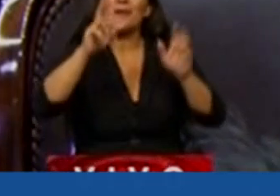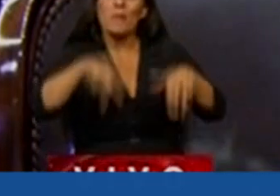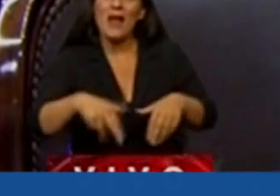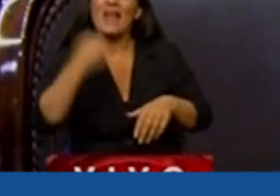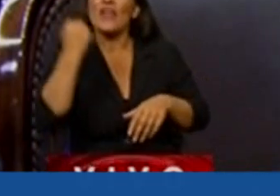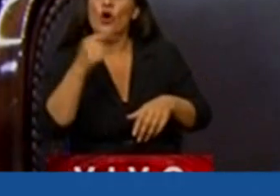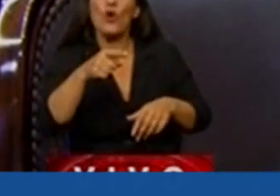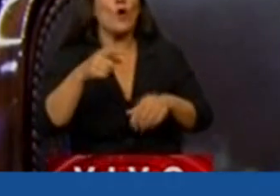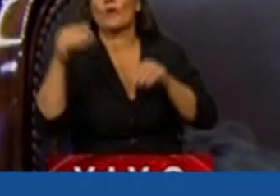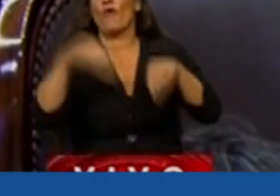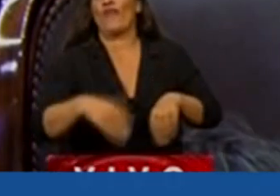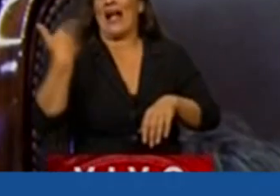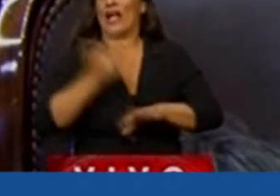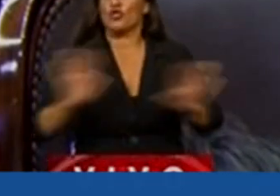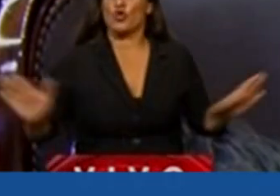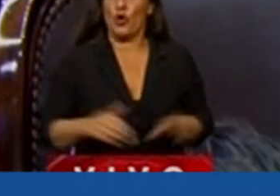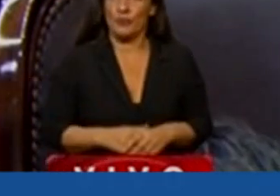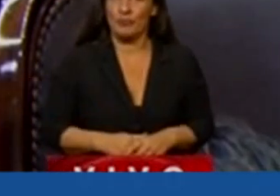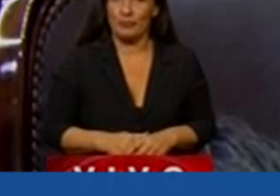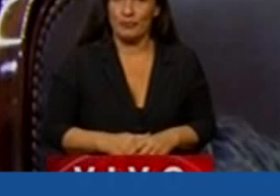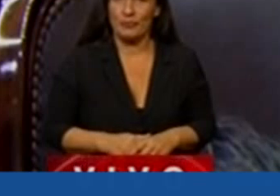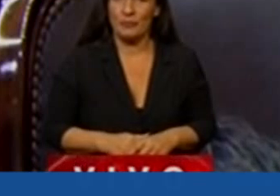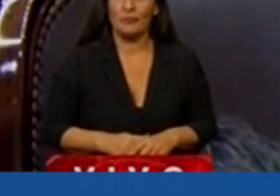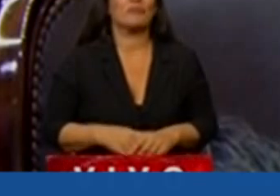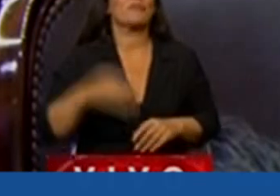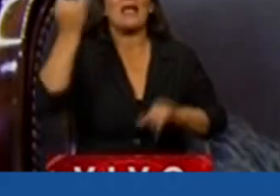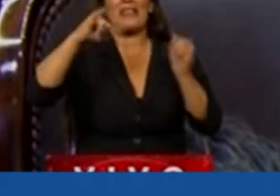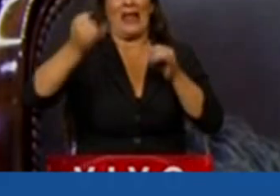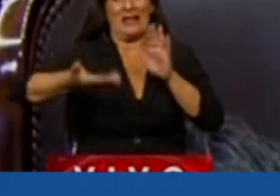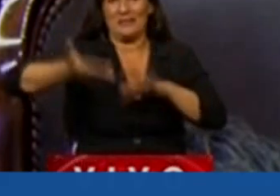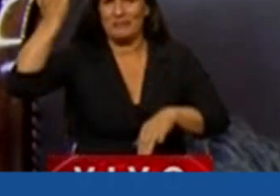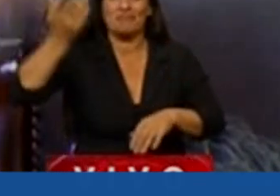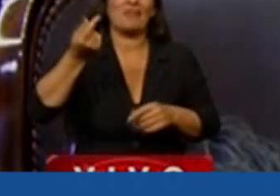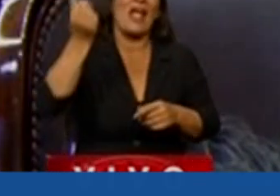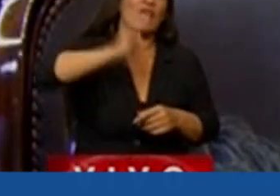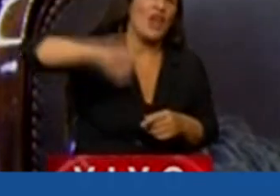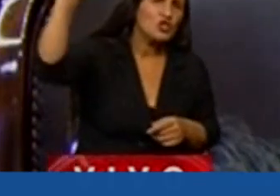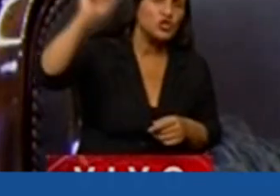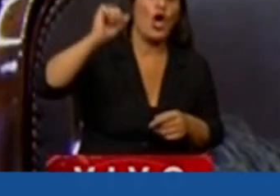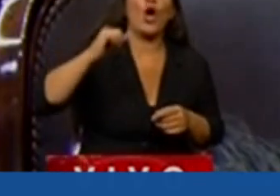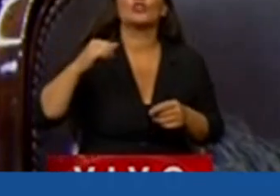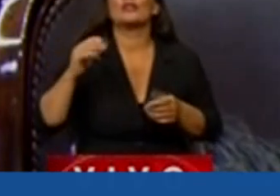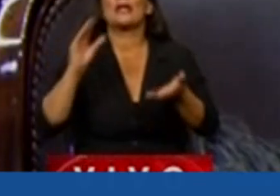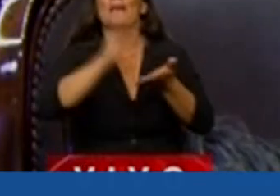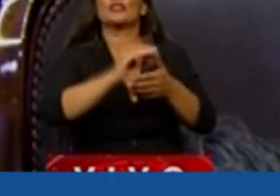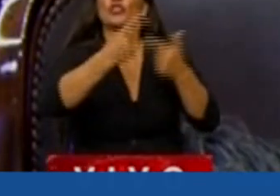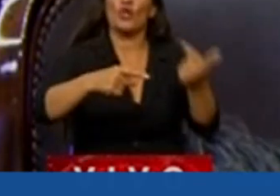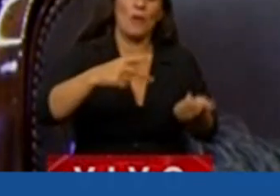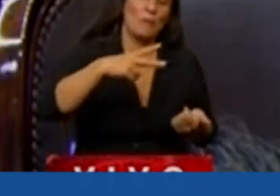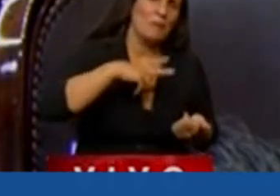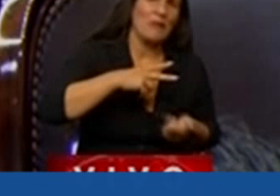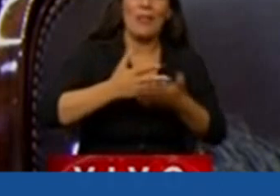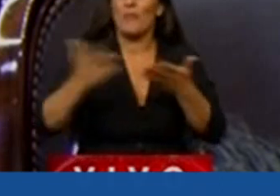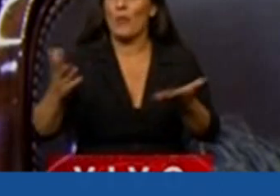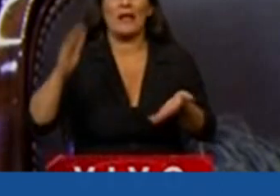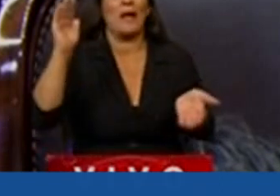económico también fracasó. Subieron la tasa de interés, la inflación, bajó la inversión pública, la inversión privada,